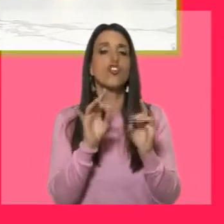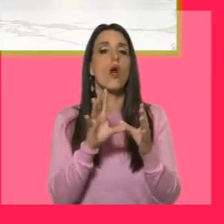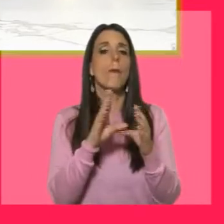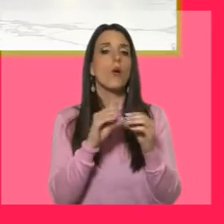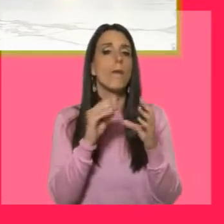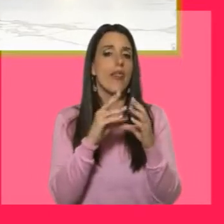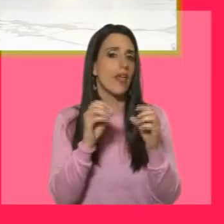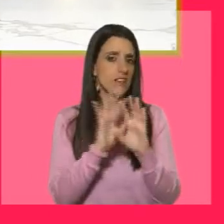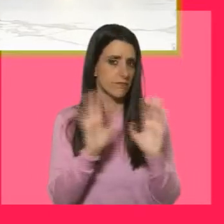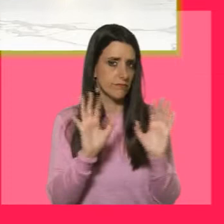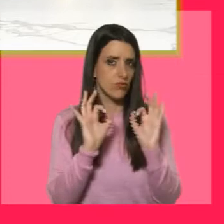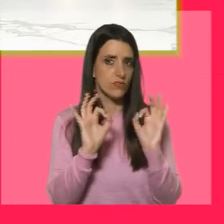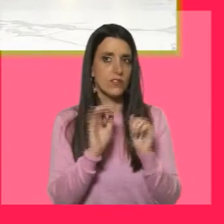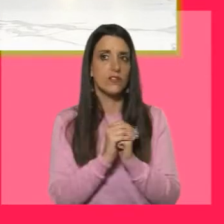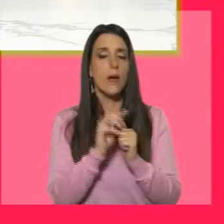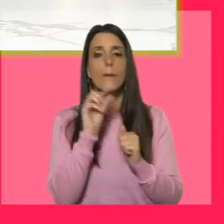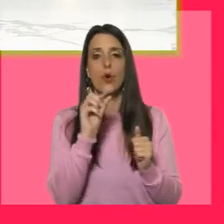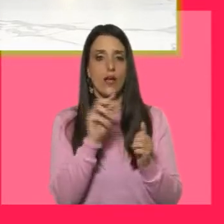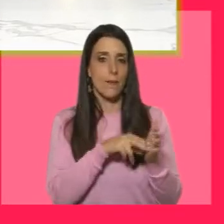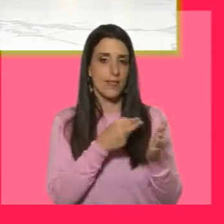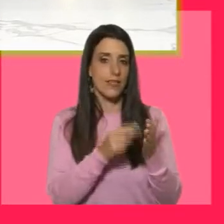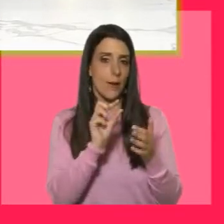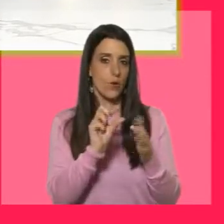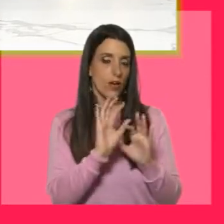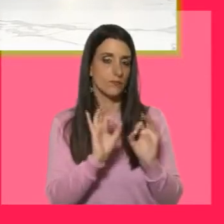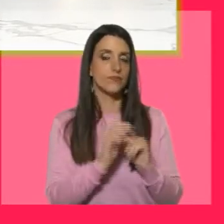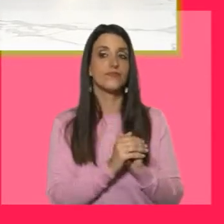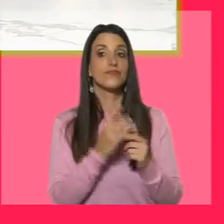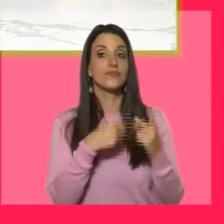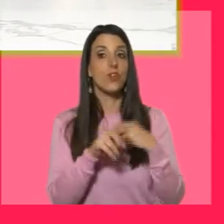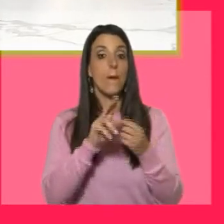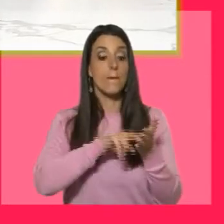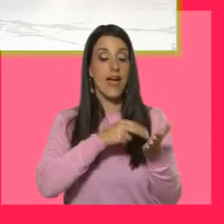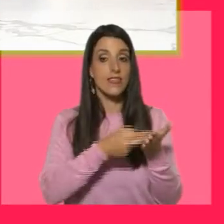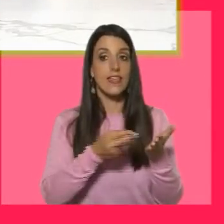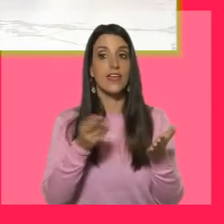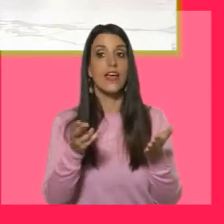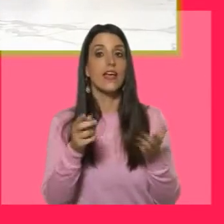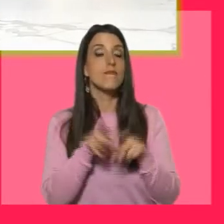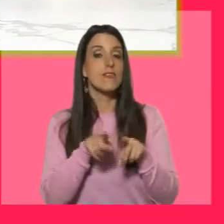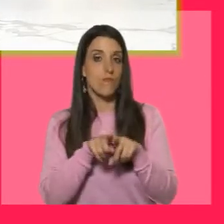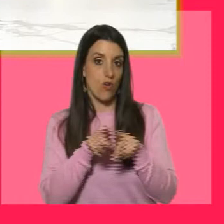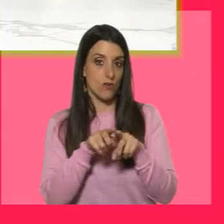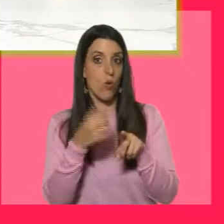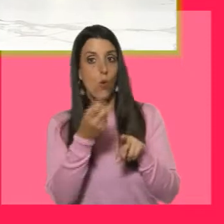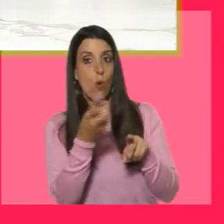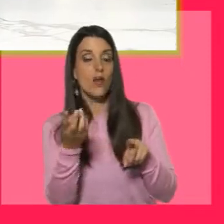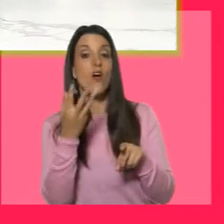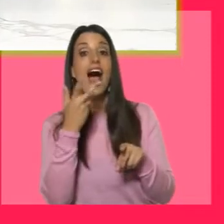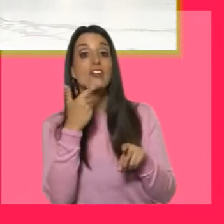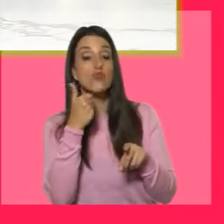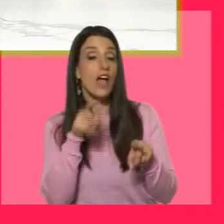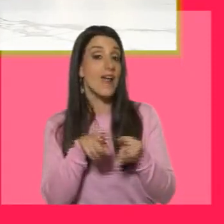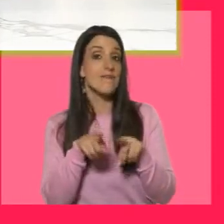te es suficiente. Viste que no es mucha manteca, es un poquito nomás. Entonces, tenés la manteca, tengo acá igual cantidad de manteca que de azúcar